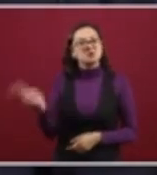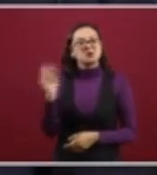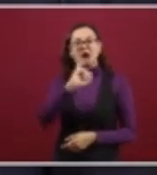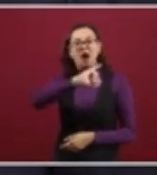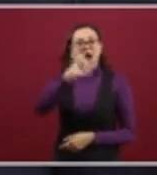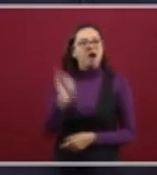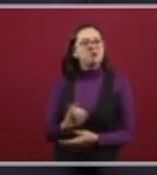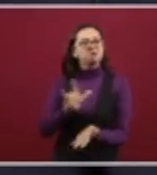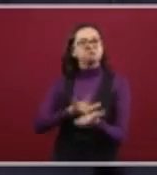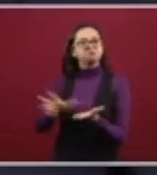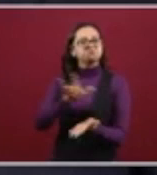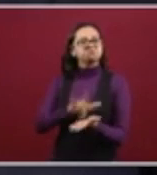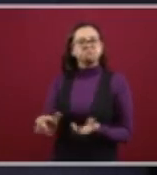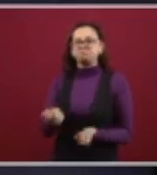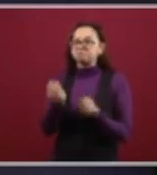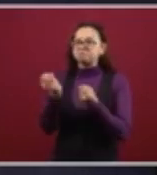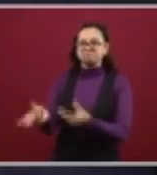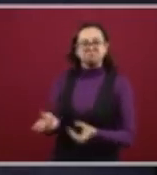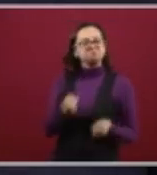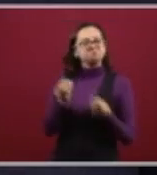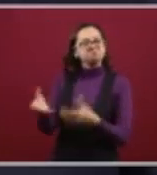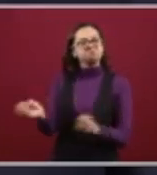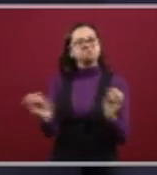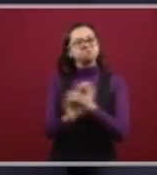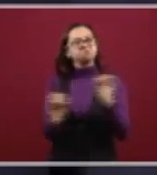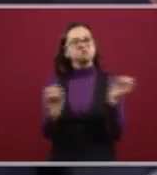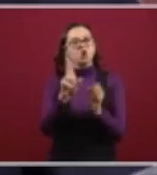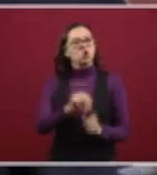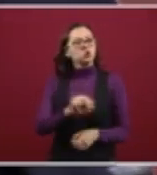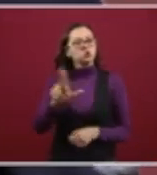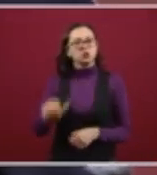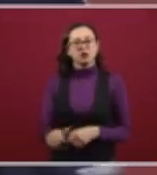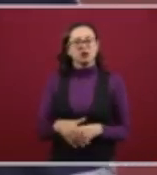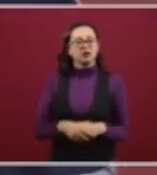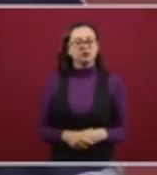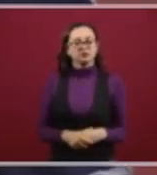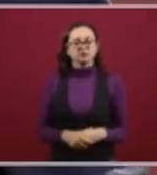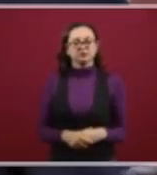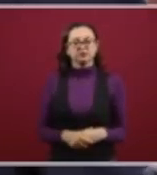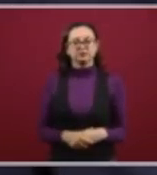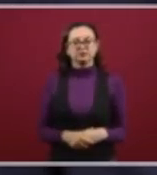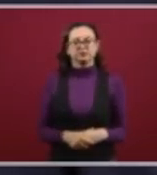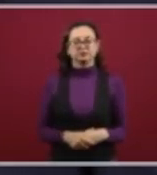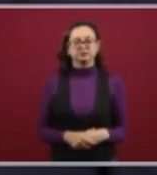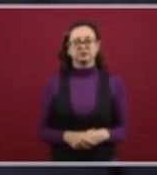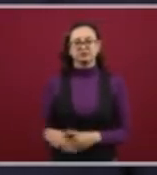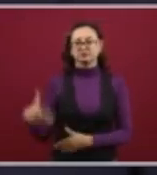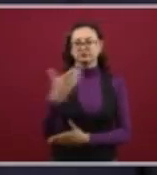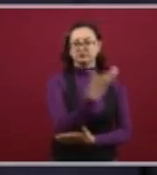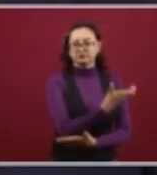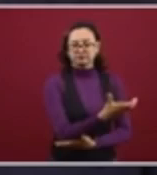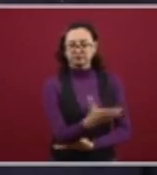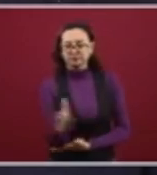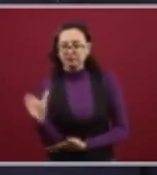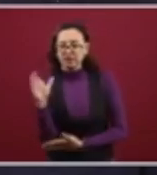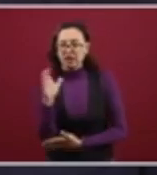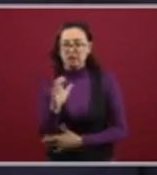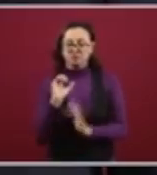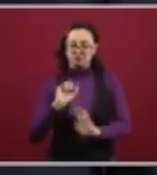no se le entregaban apoyos a los pobres, el subsidio al campo limitado